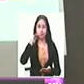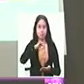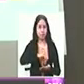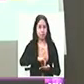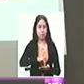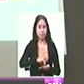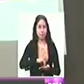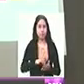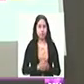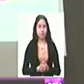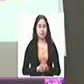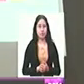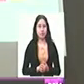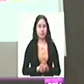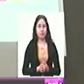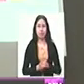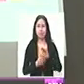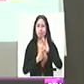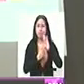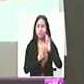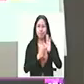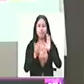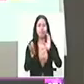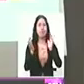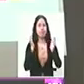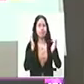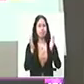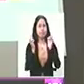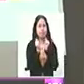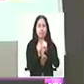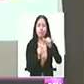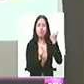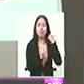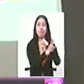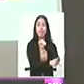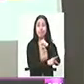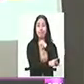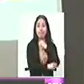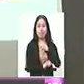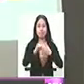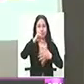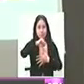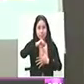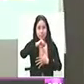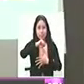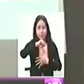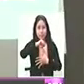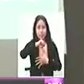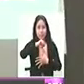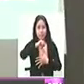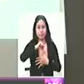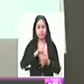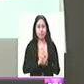Nuevamente nos está mostrando la comparación con otros países de Sudamérica.